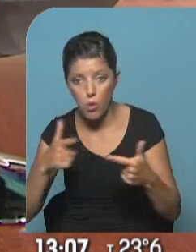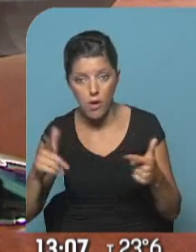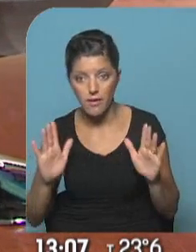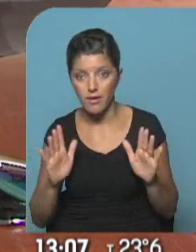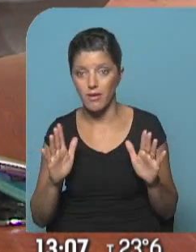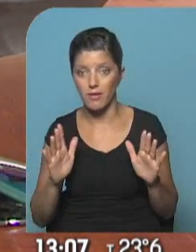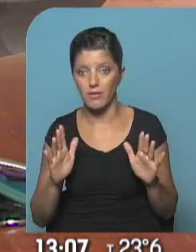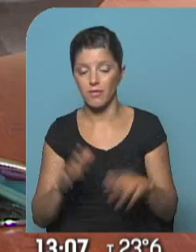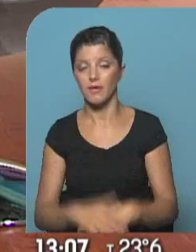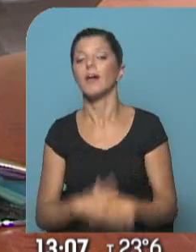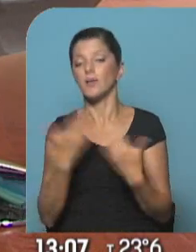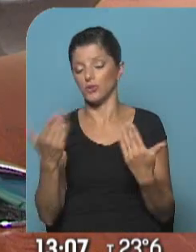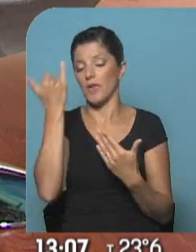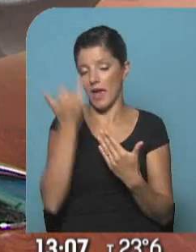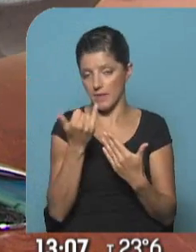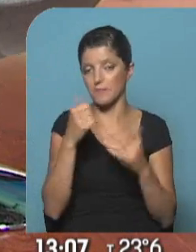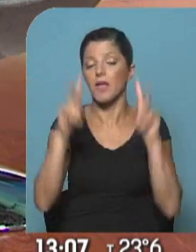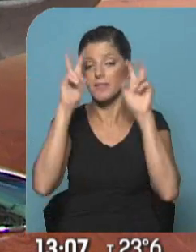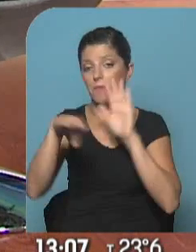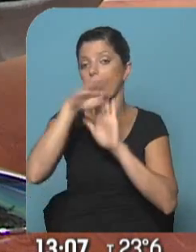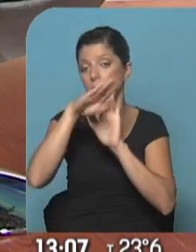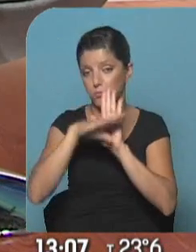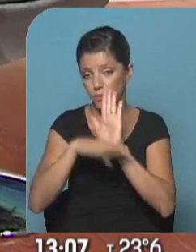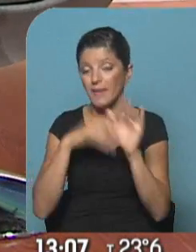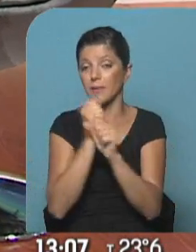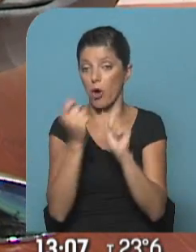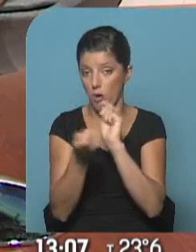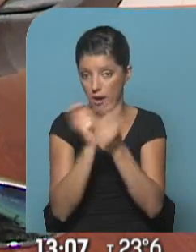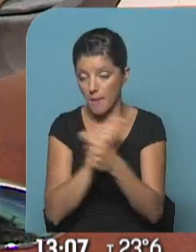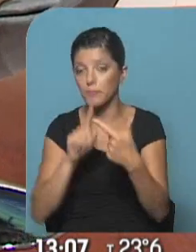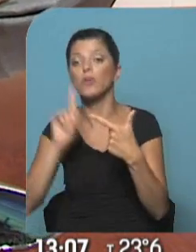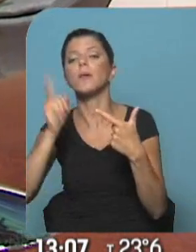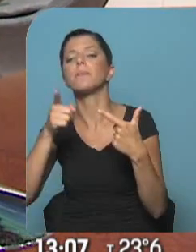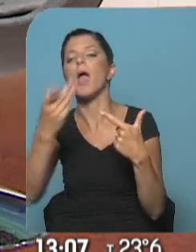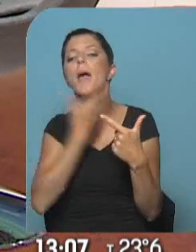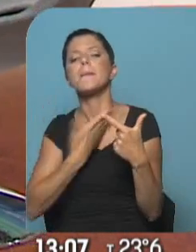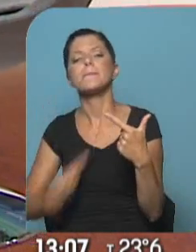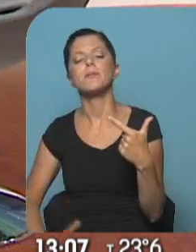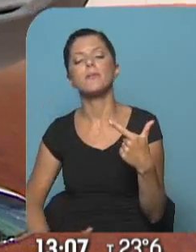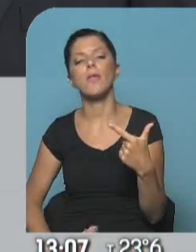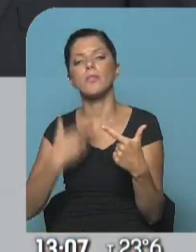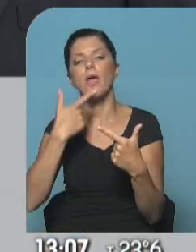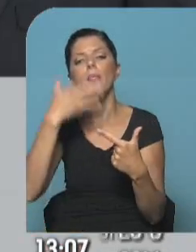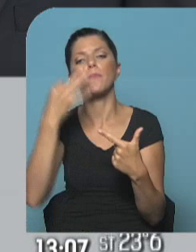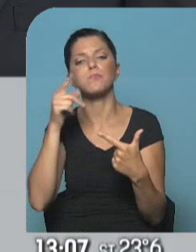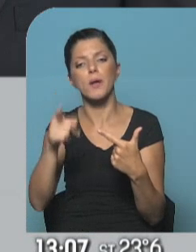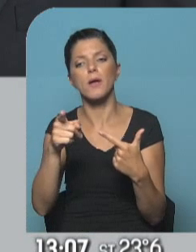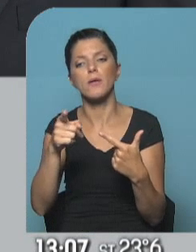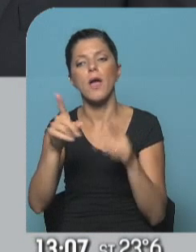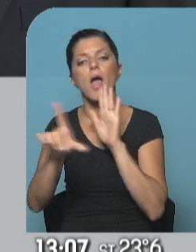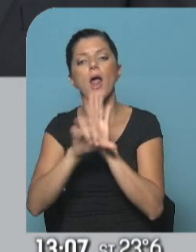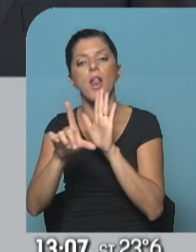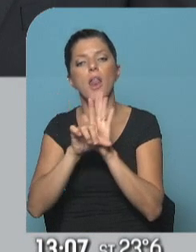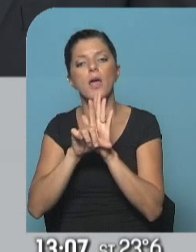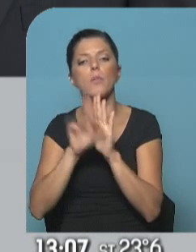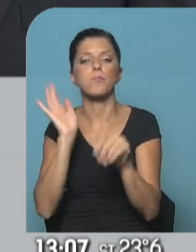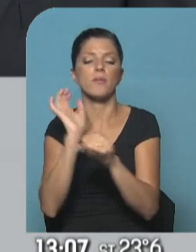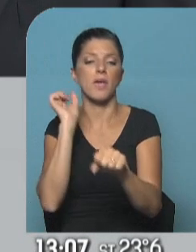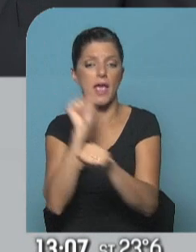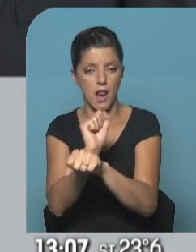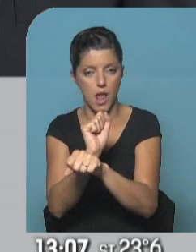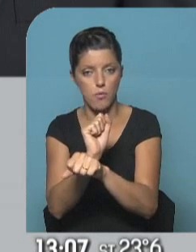investigación ha involucrado a partidos de centro, derecha, izquierda, todos los partidos políticos de Brasil, del